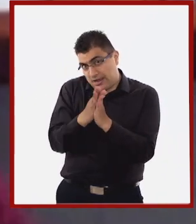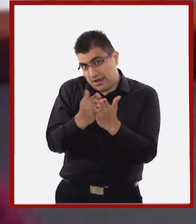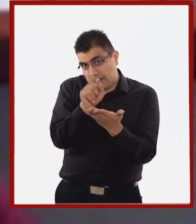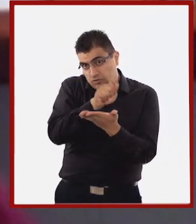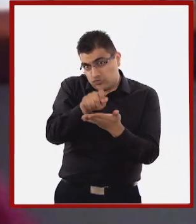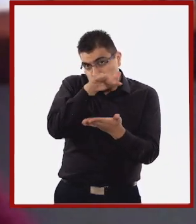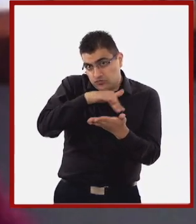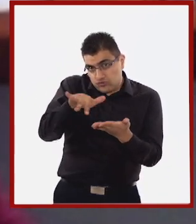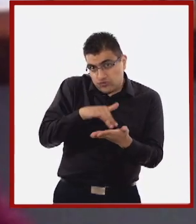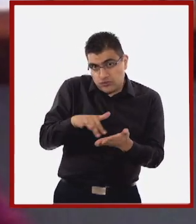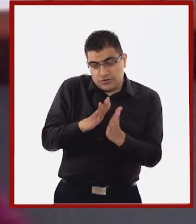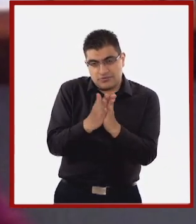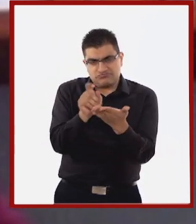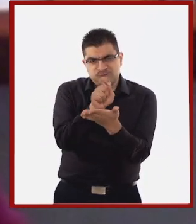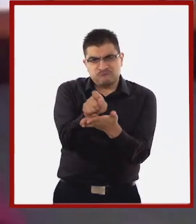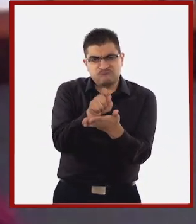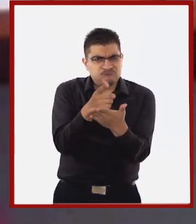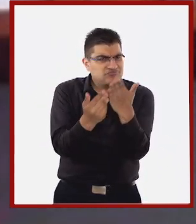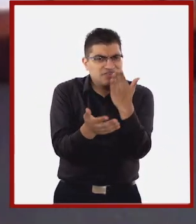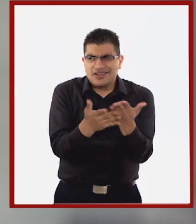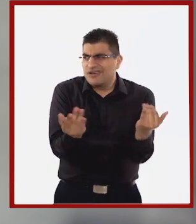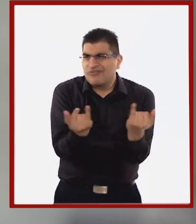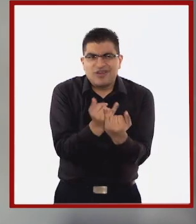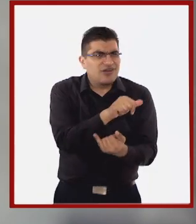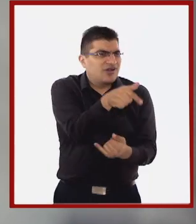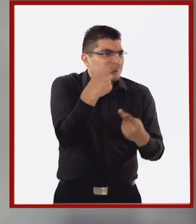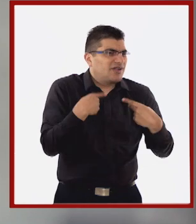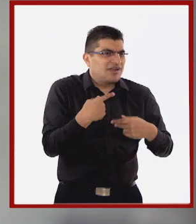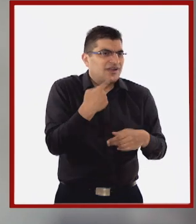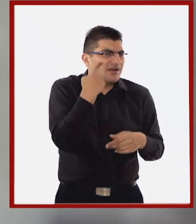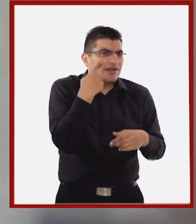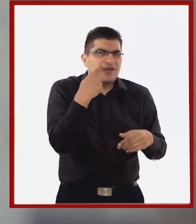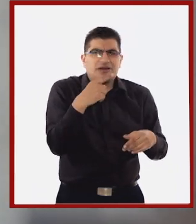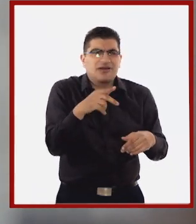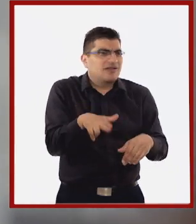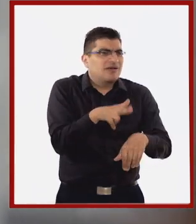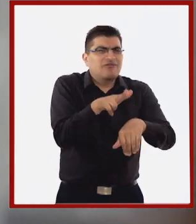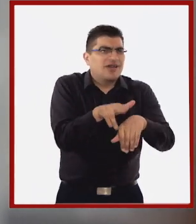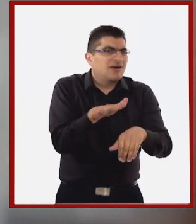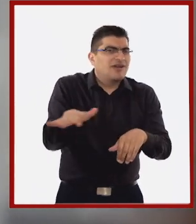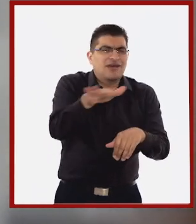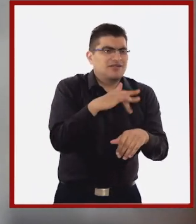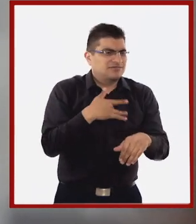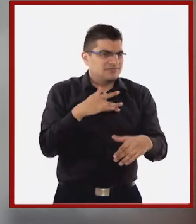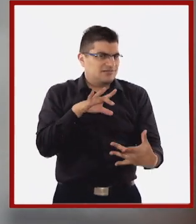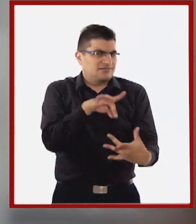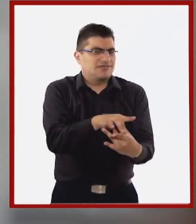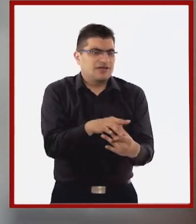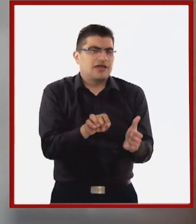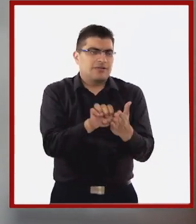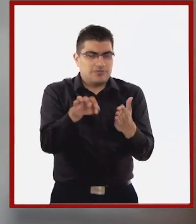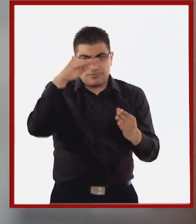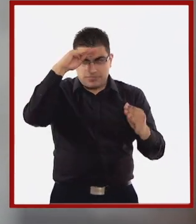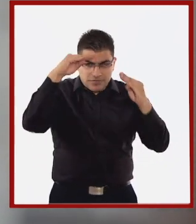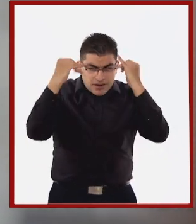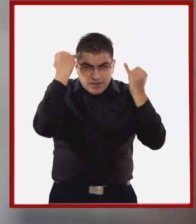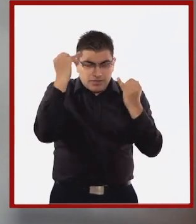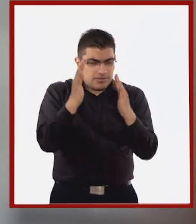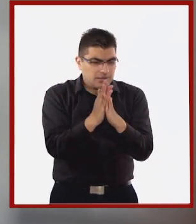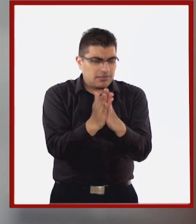de la lectura y de la escritura como cualquier otra experiencia. Me parece que es muy importante pensar en los libros,